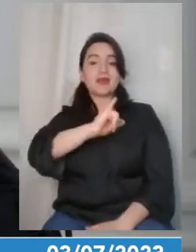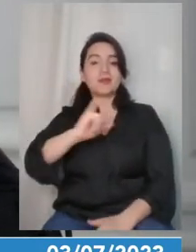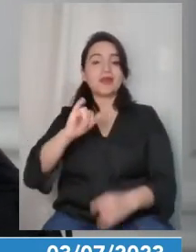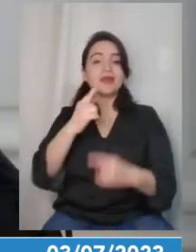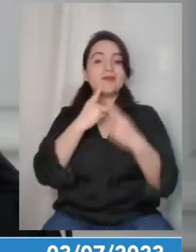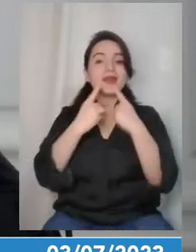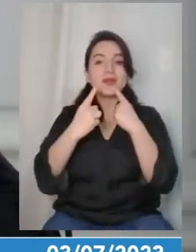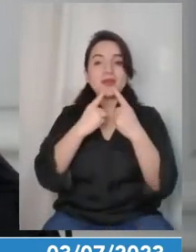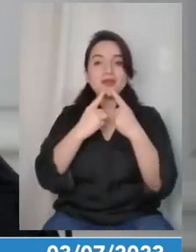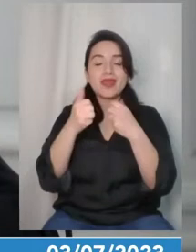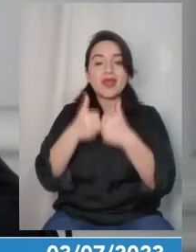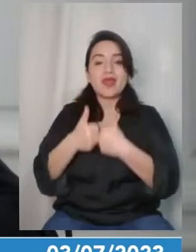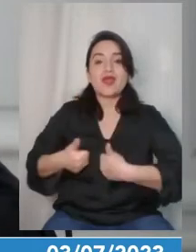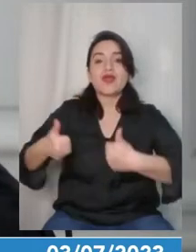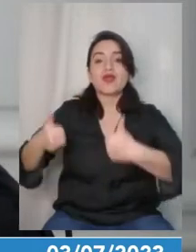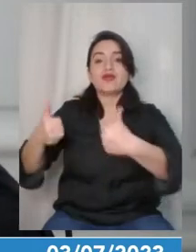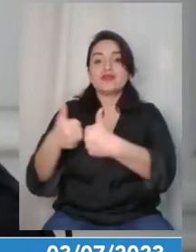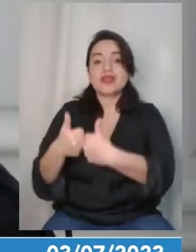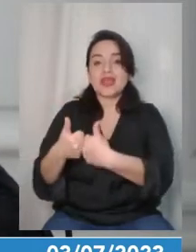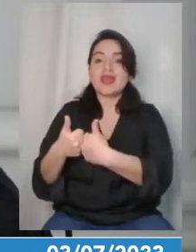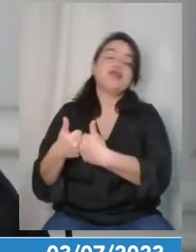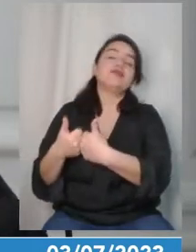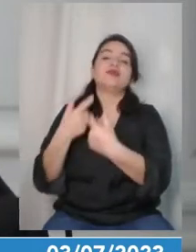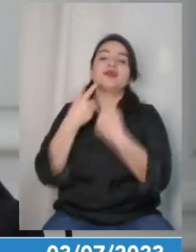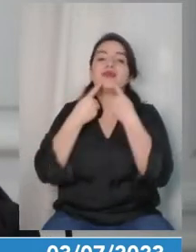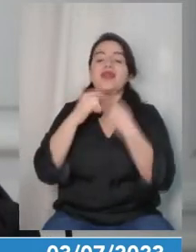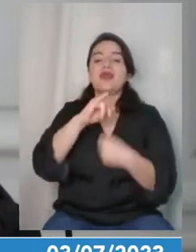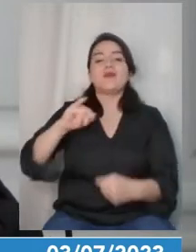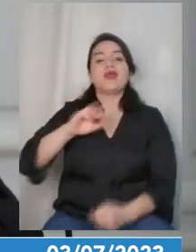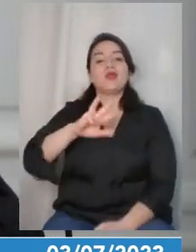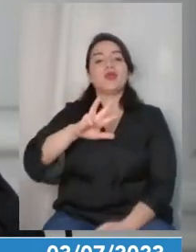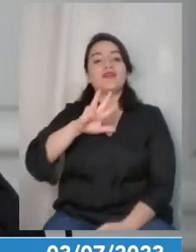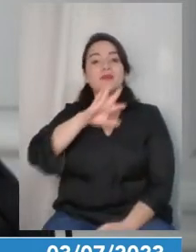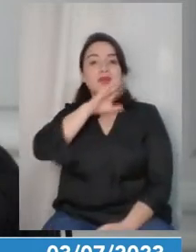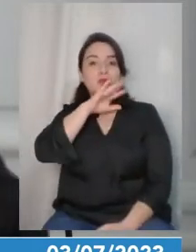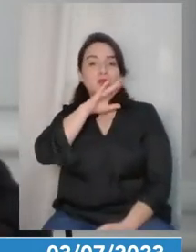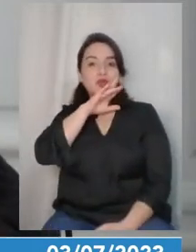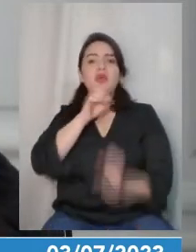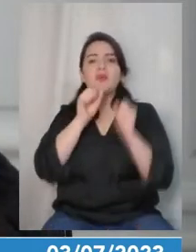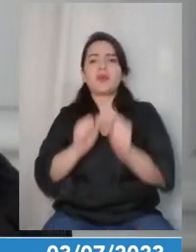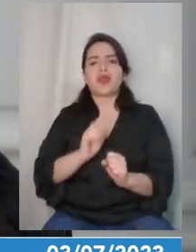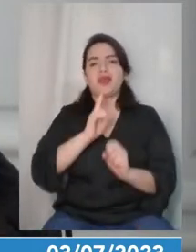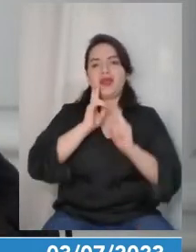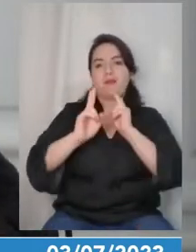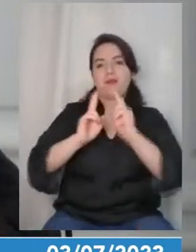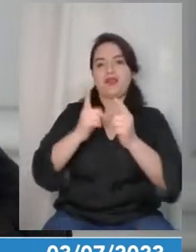consejeros, y después tendrá 9 minutos para contestar esas preguntas.